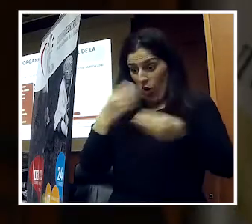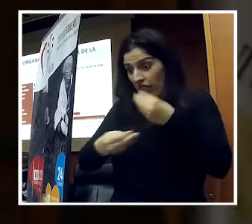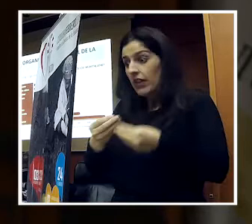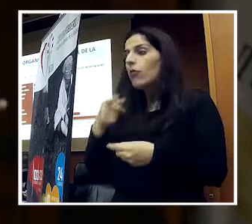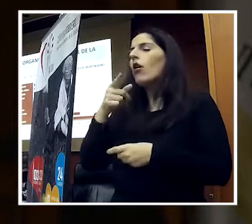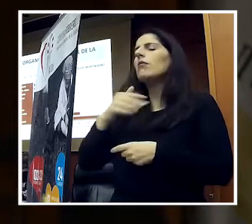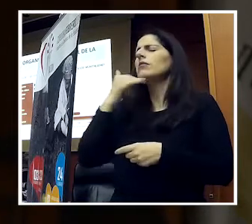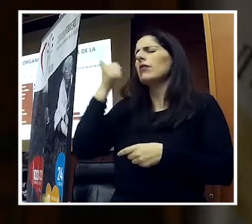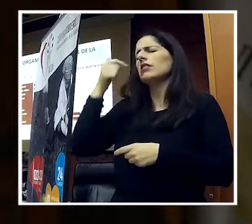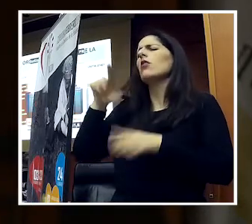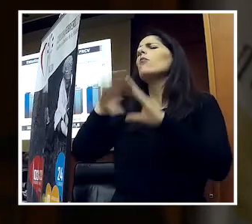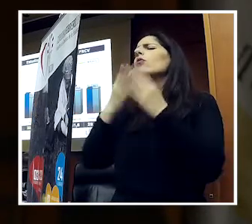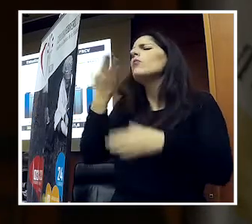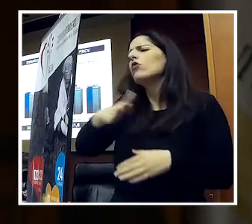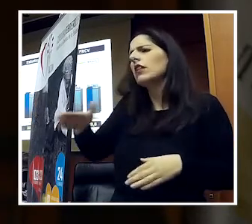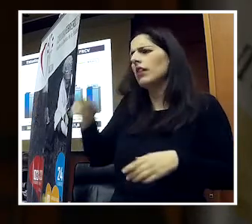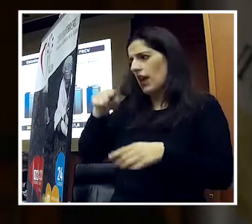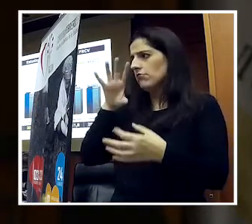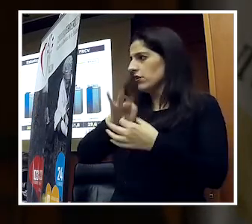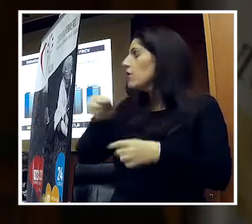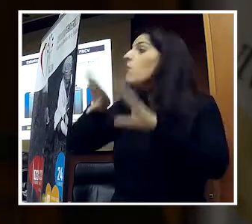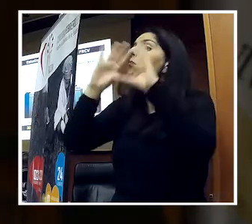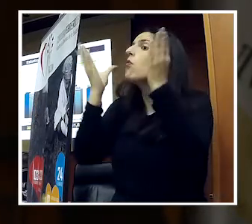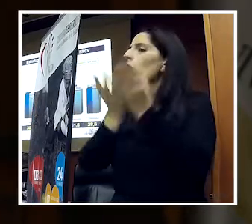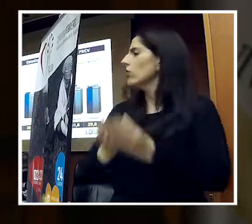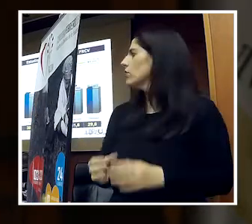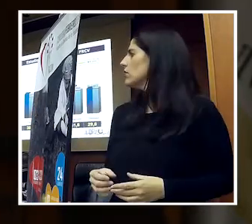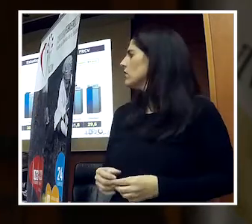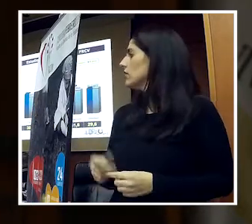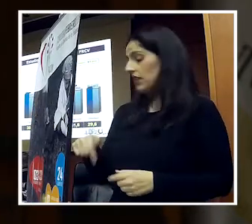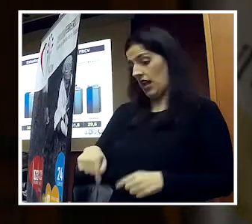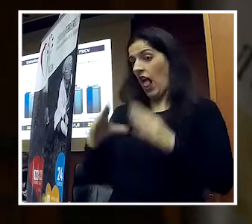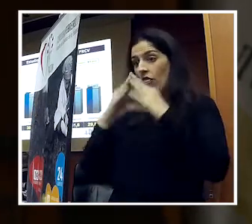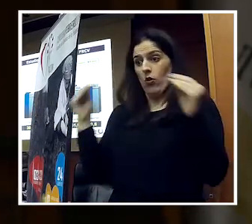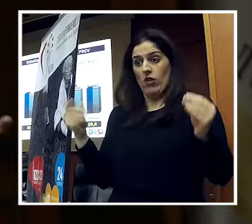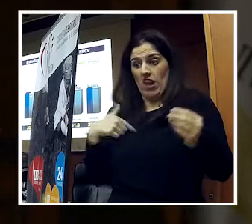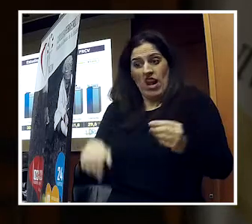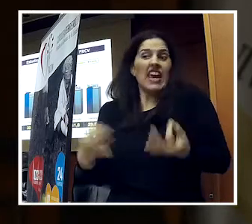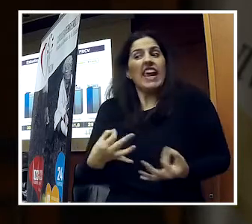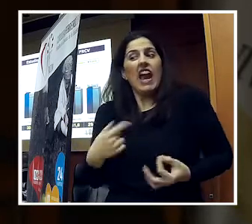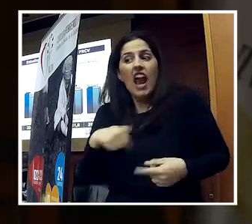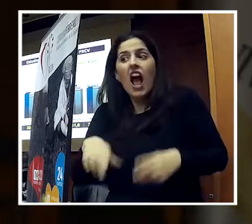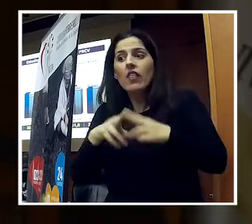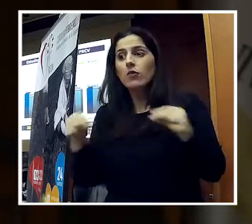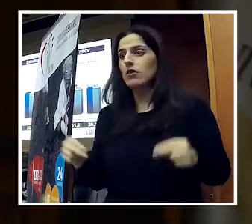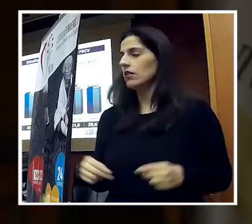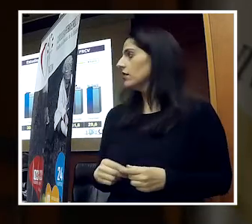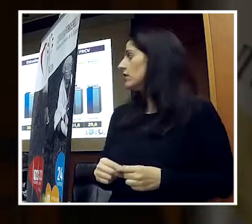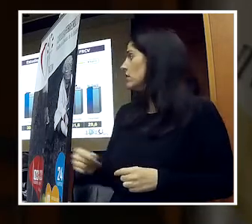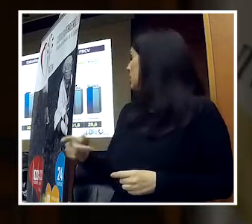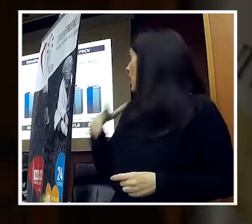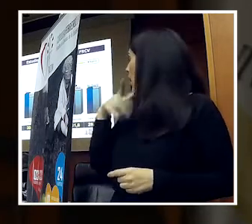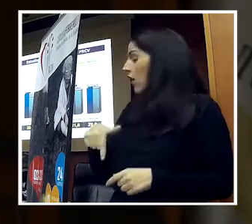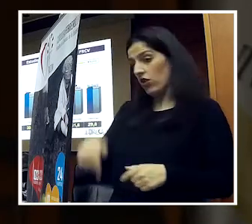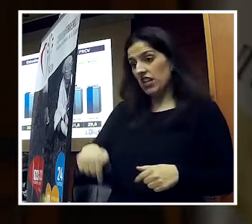sino también incluso a nivel mundial, ¿no? ¿Y qué es lo que ocurre en nuestra autonomía? ¿Qué es lo que ocurre en Andalucía? Pues fijaros que la presencia de estos factores de